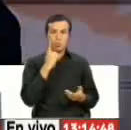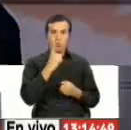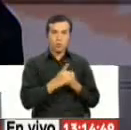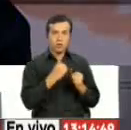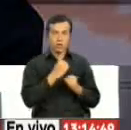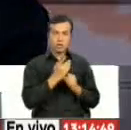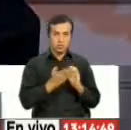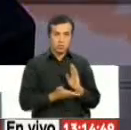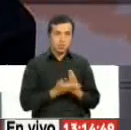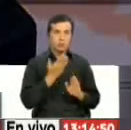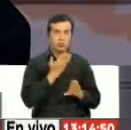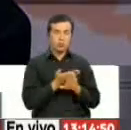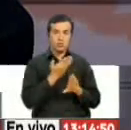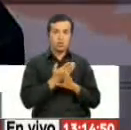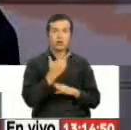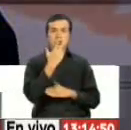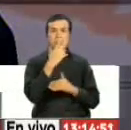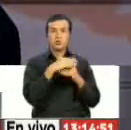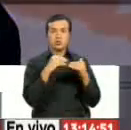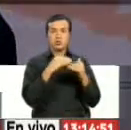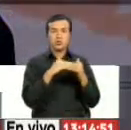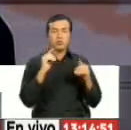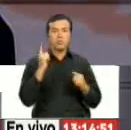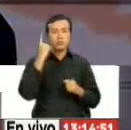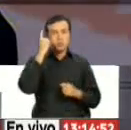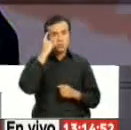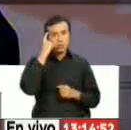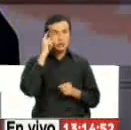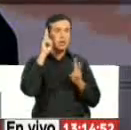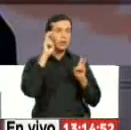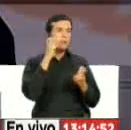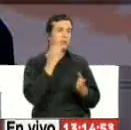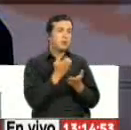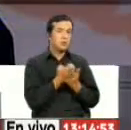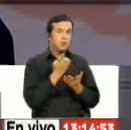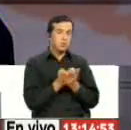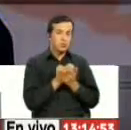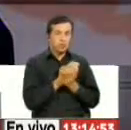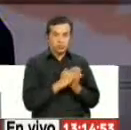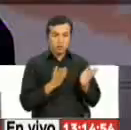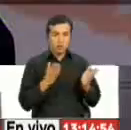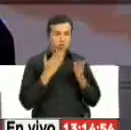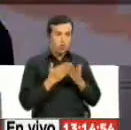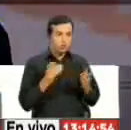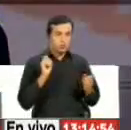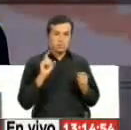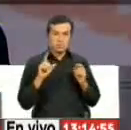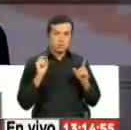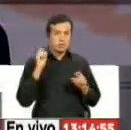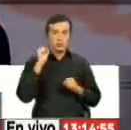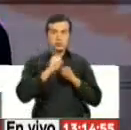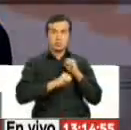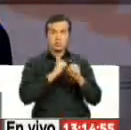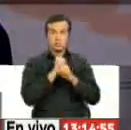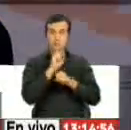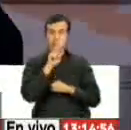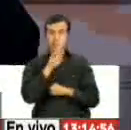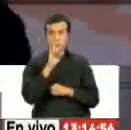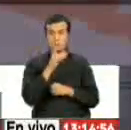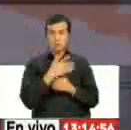al plantear de tres dólares únicamente están considerando el factor económico de la inflación proyectada para el 2018